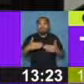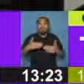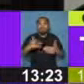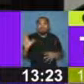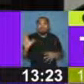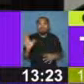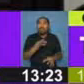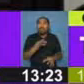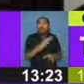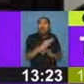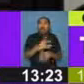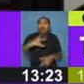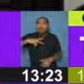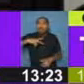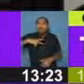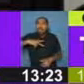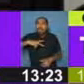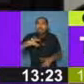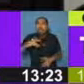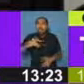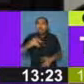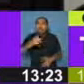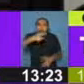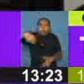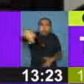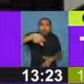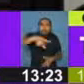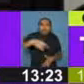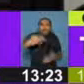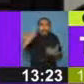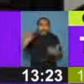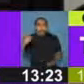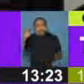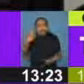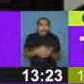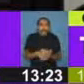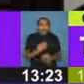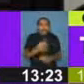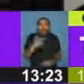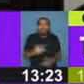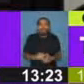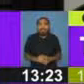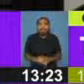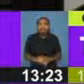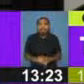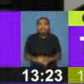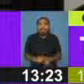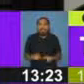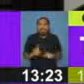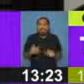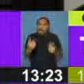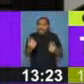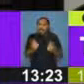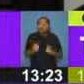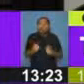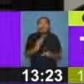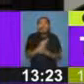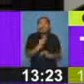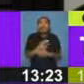la educación necesitamos la escuela pública gratuita y libre y abierta al